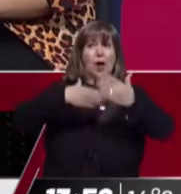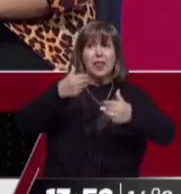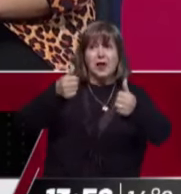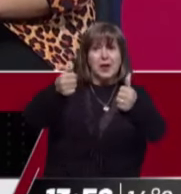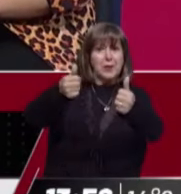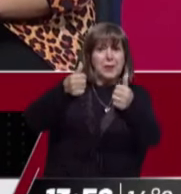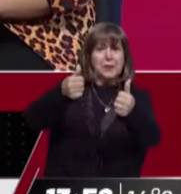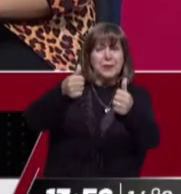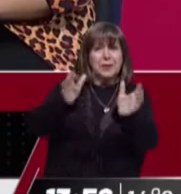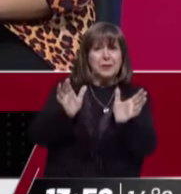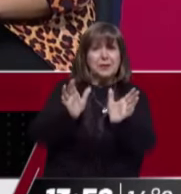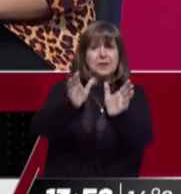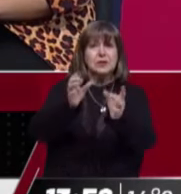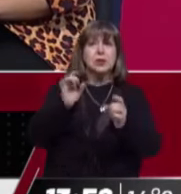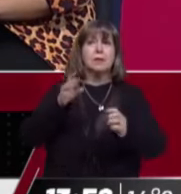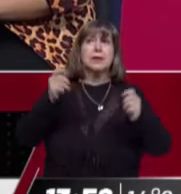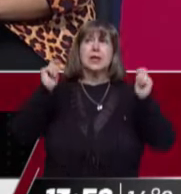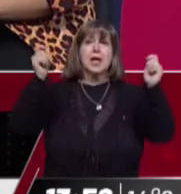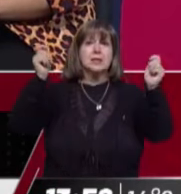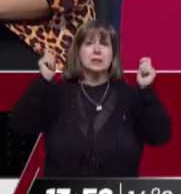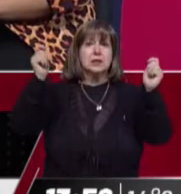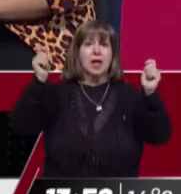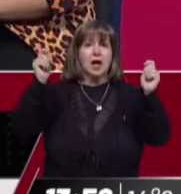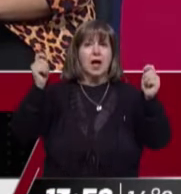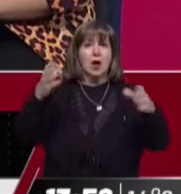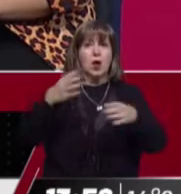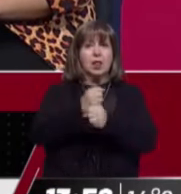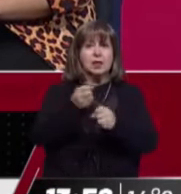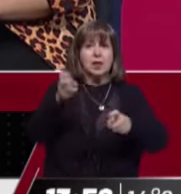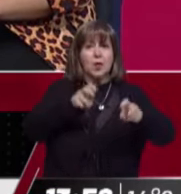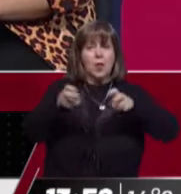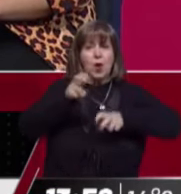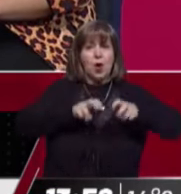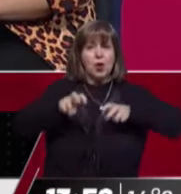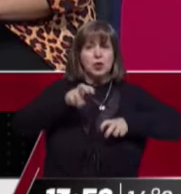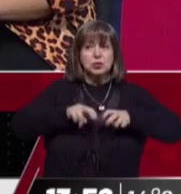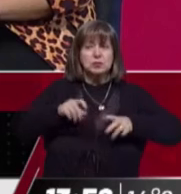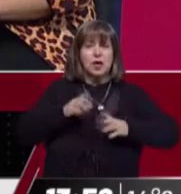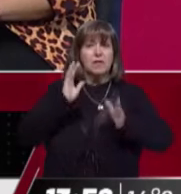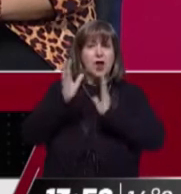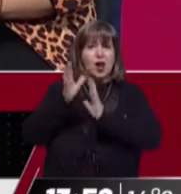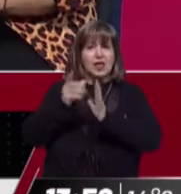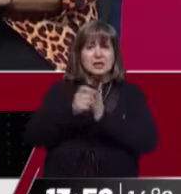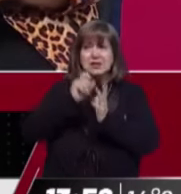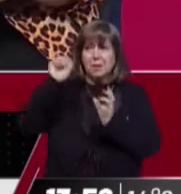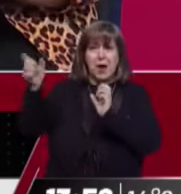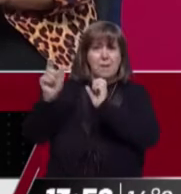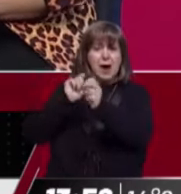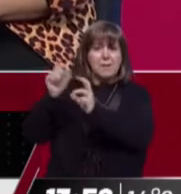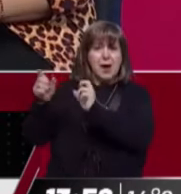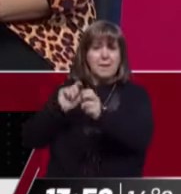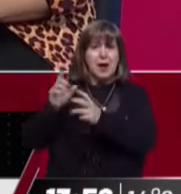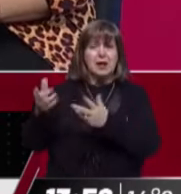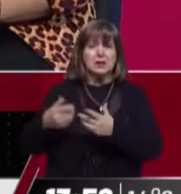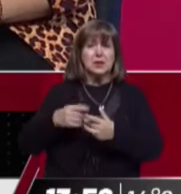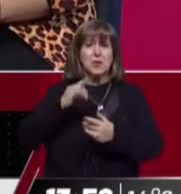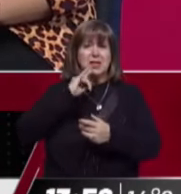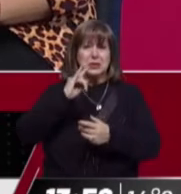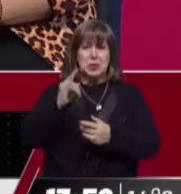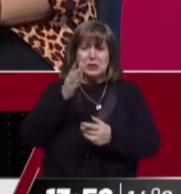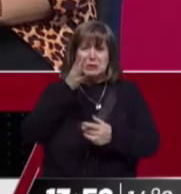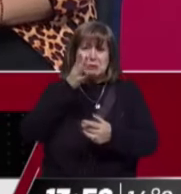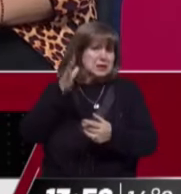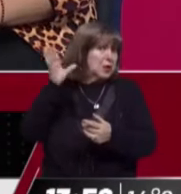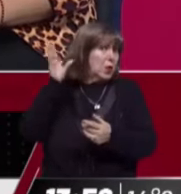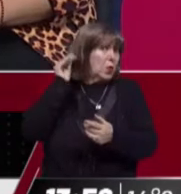esto seguramente, y que a partir de eso quede empañado con estos hechos de violencia. Y ver este video con la magnitud de los insultos, incluso